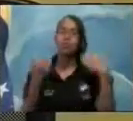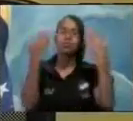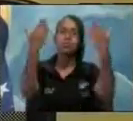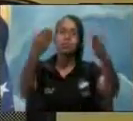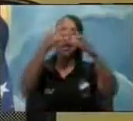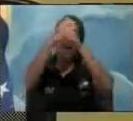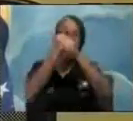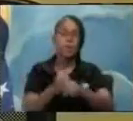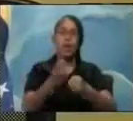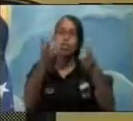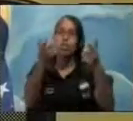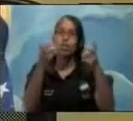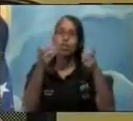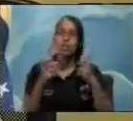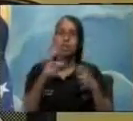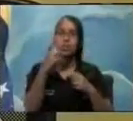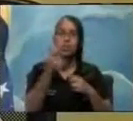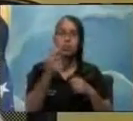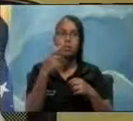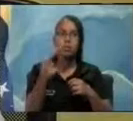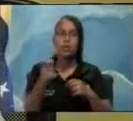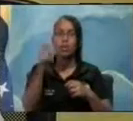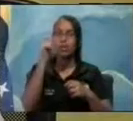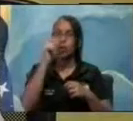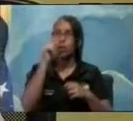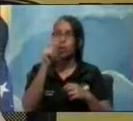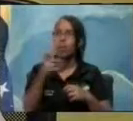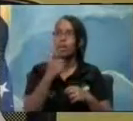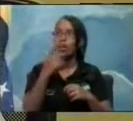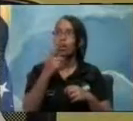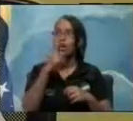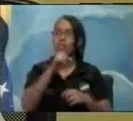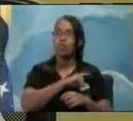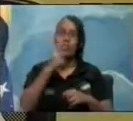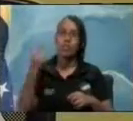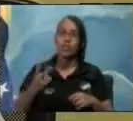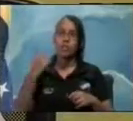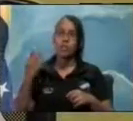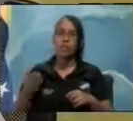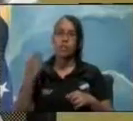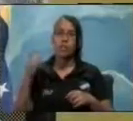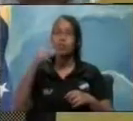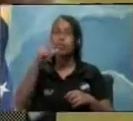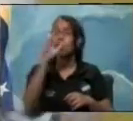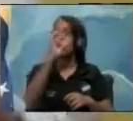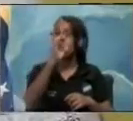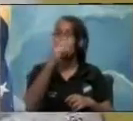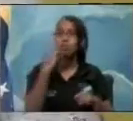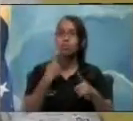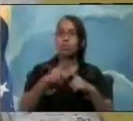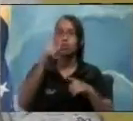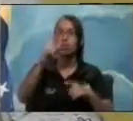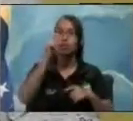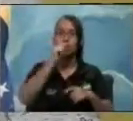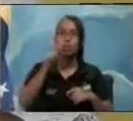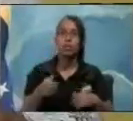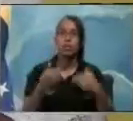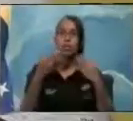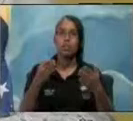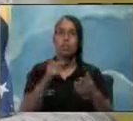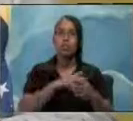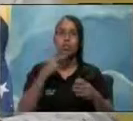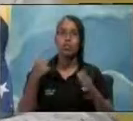esperando recibir plata, oro, algo de valor metálico, una moneda, pero Pedro le dio lo